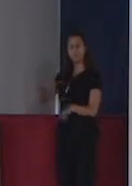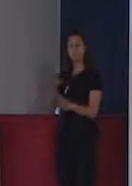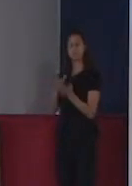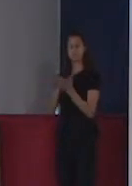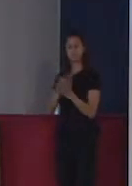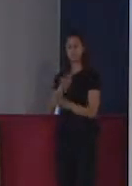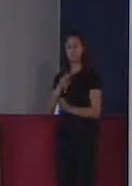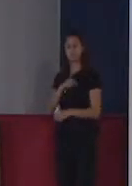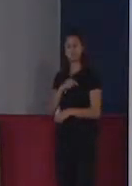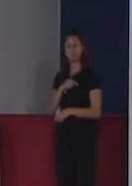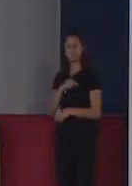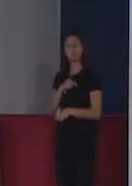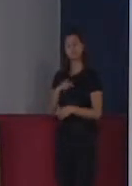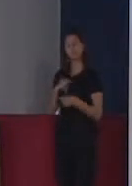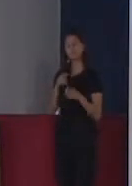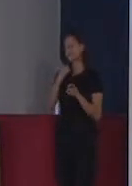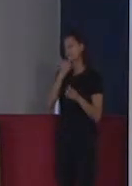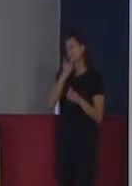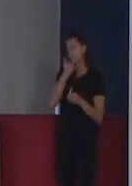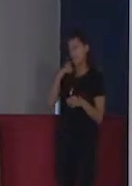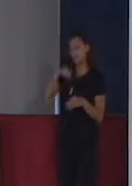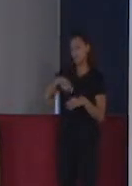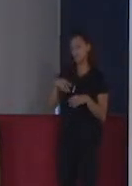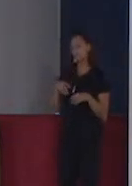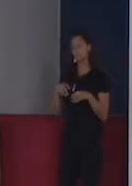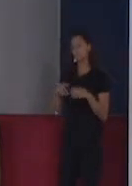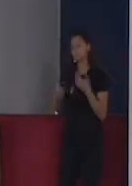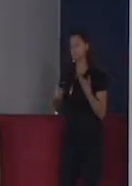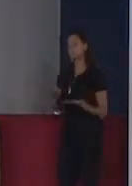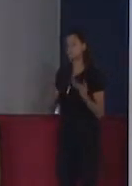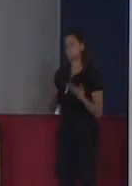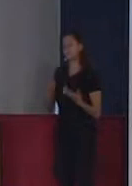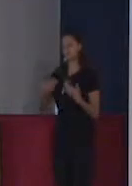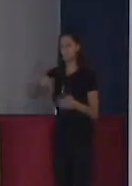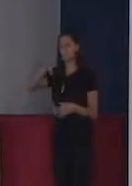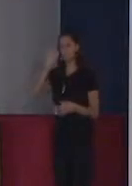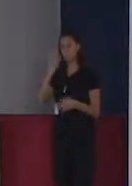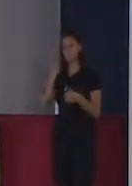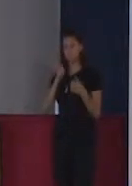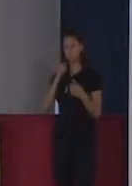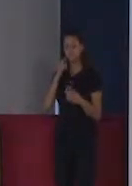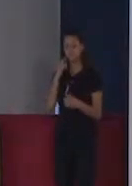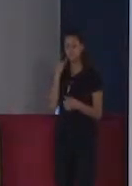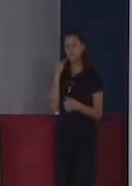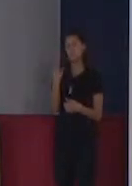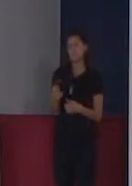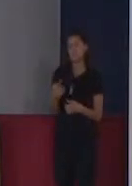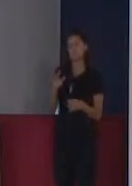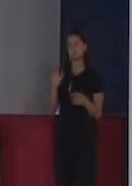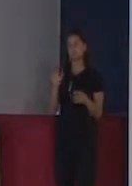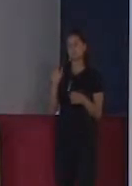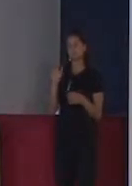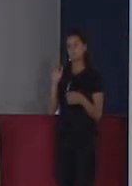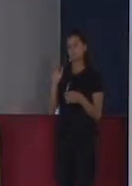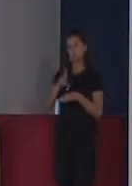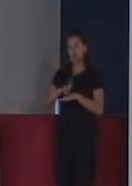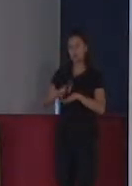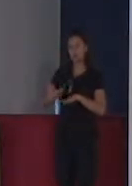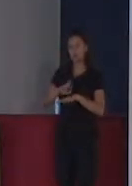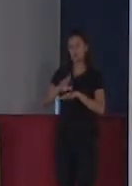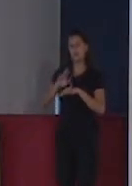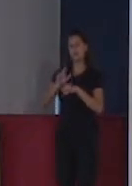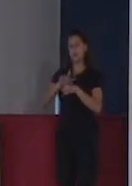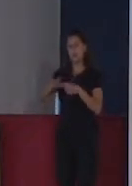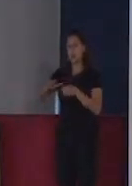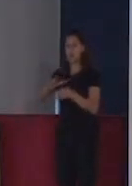parte. Entonces, ¿qué es lo que ha sucedido? Aquí también depende un poco de los intereses regionales, locales, como las apuestas